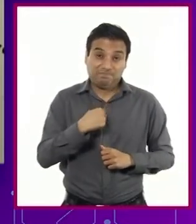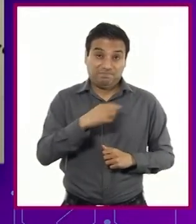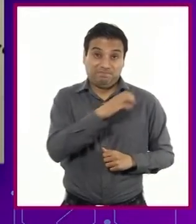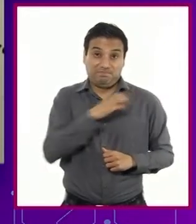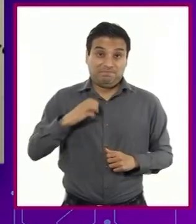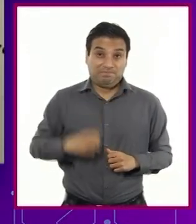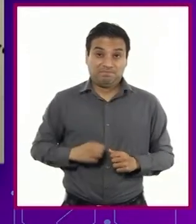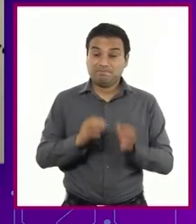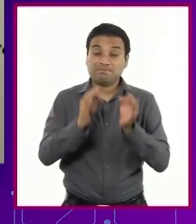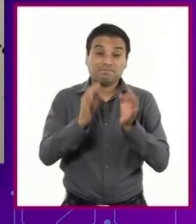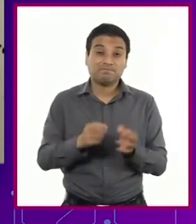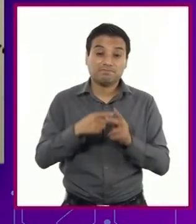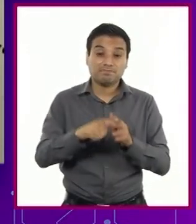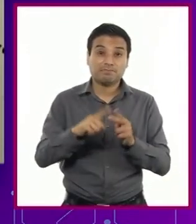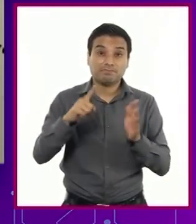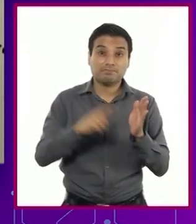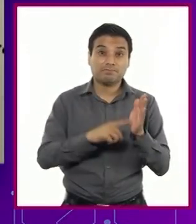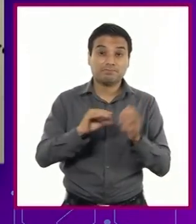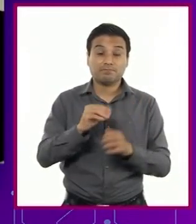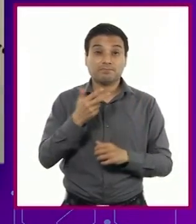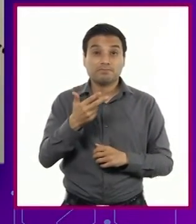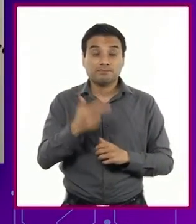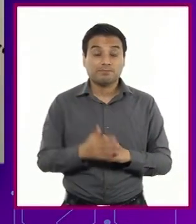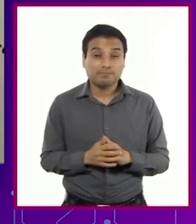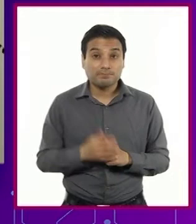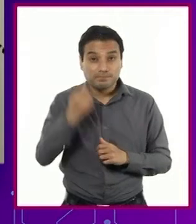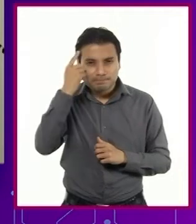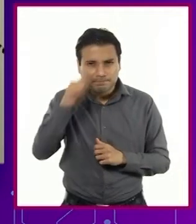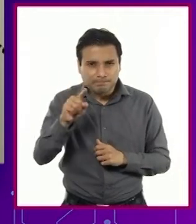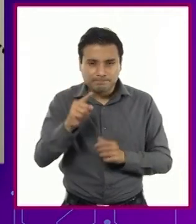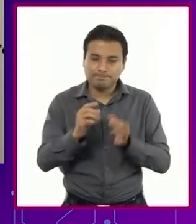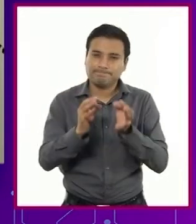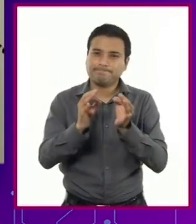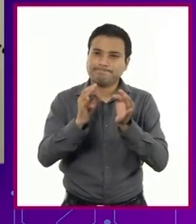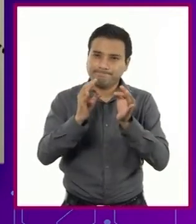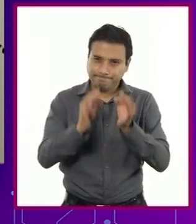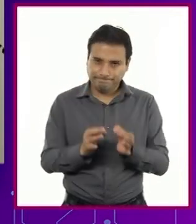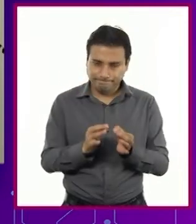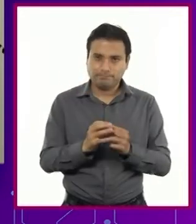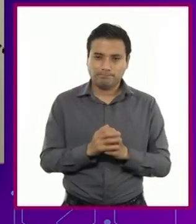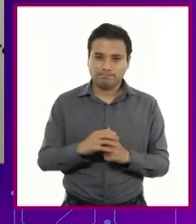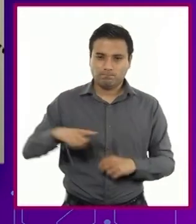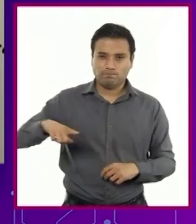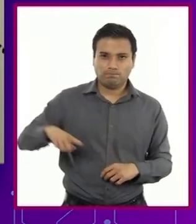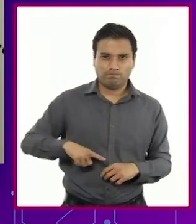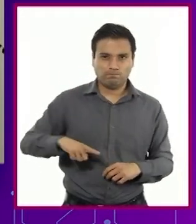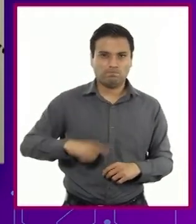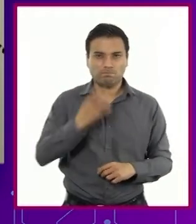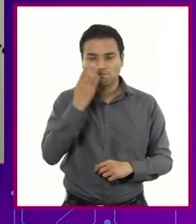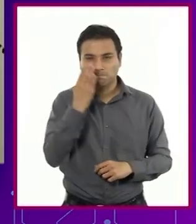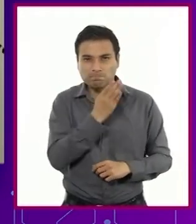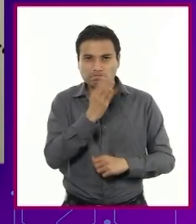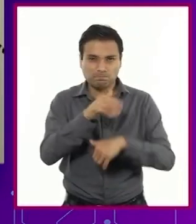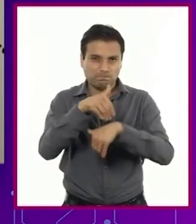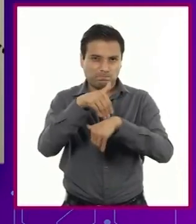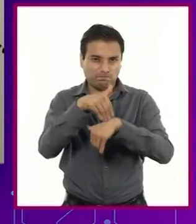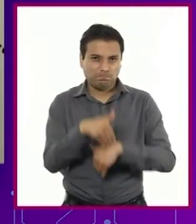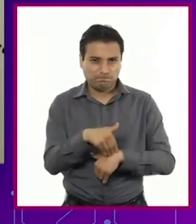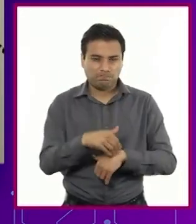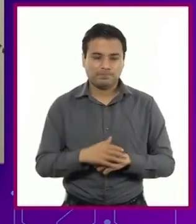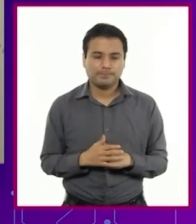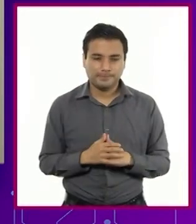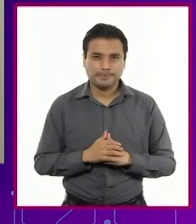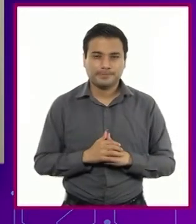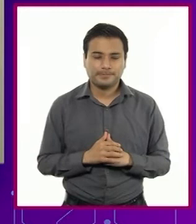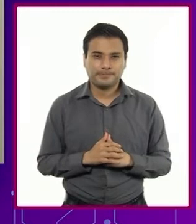en 1987 con la finalidad de instaurar un Estado bíblico en medio de los conflictos internos de su